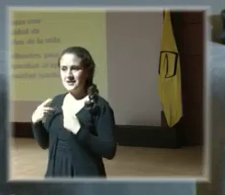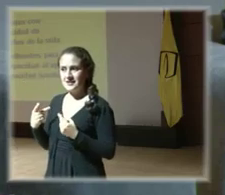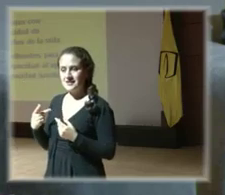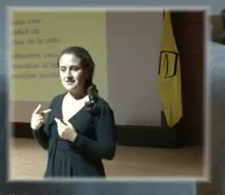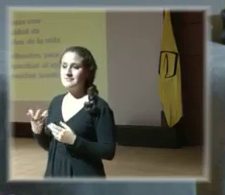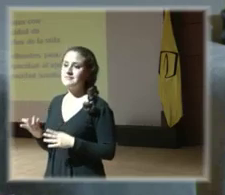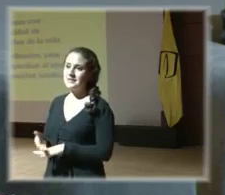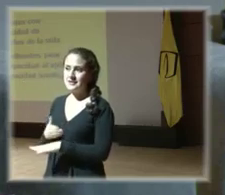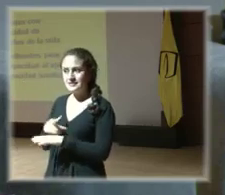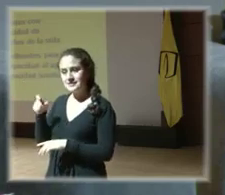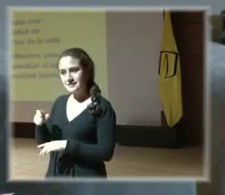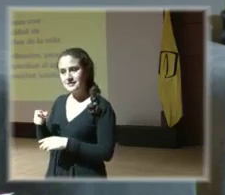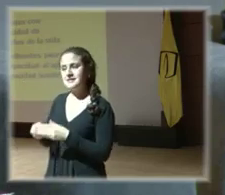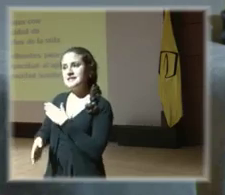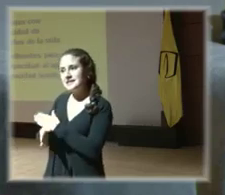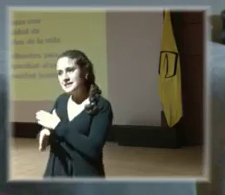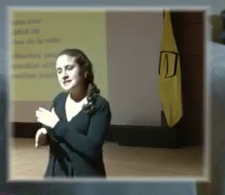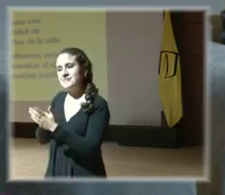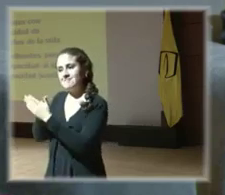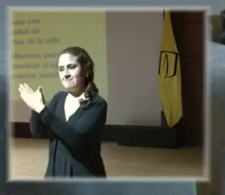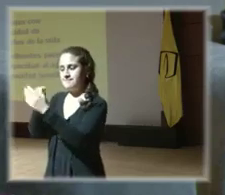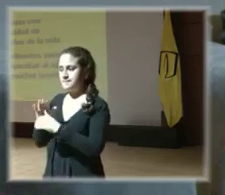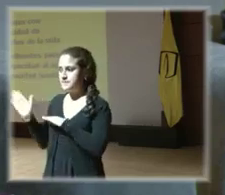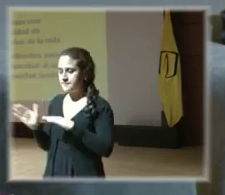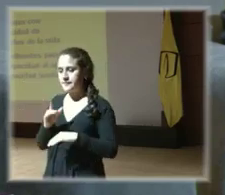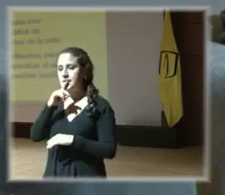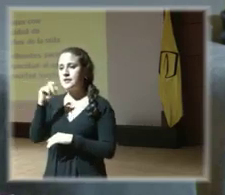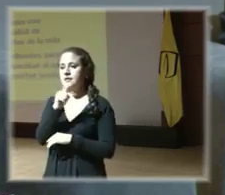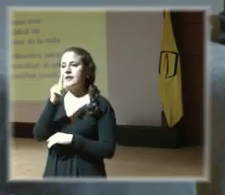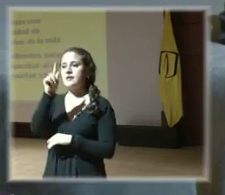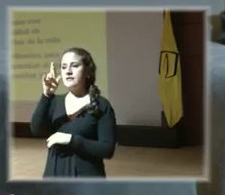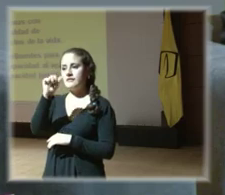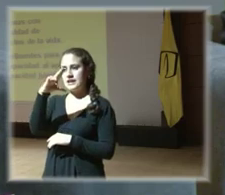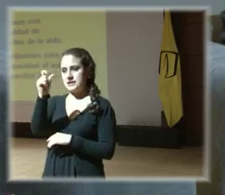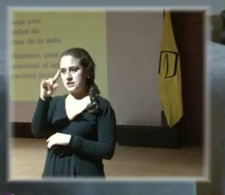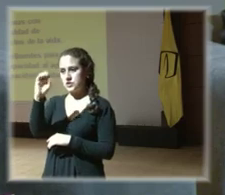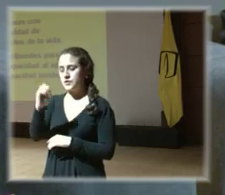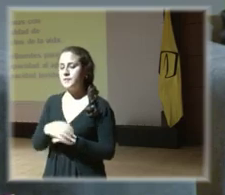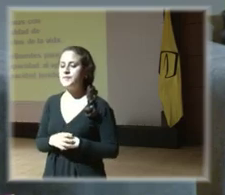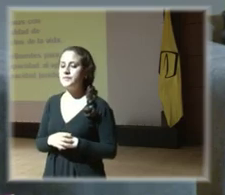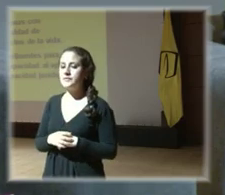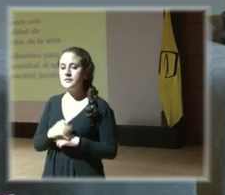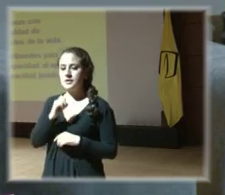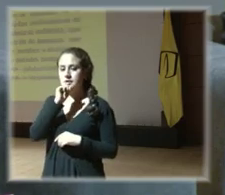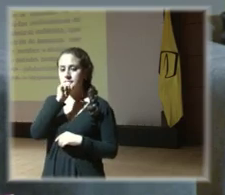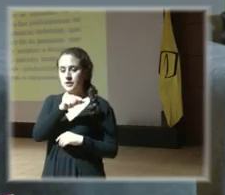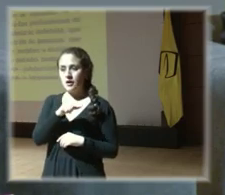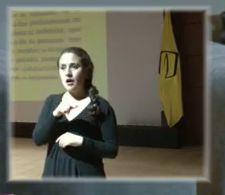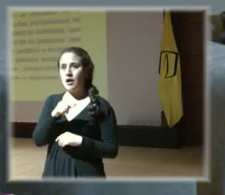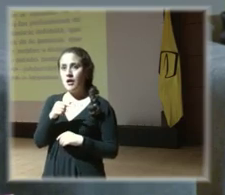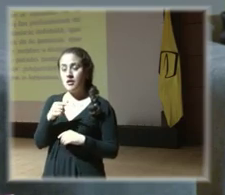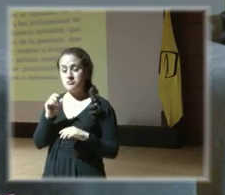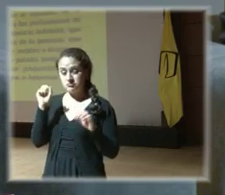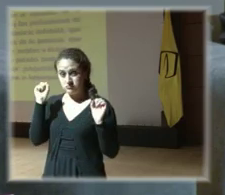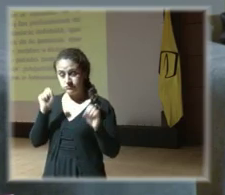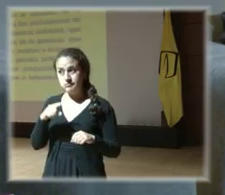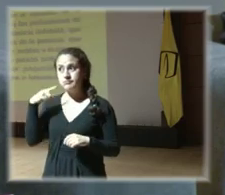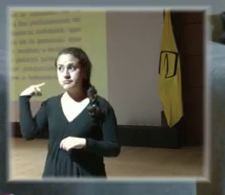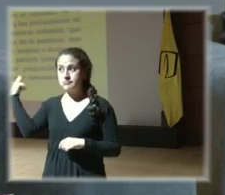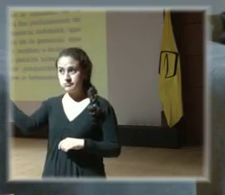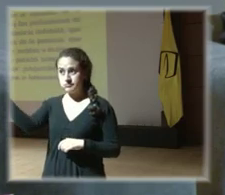enfrentamos muy continuamente. Una pregunta para Francisco. ¿Podría afirmarse que ya hoy muchos países están violando los